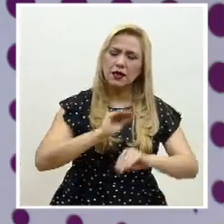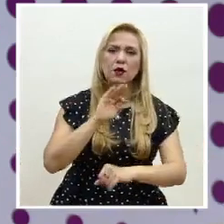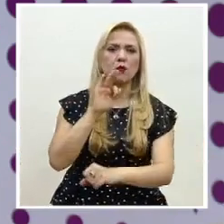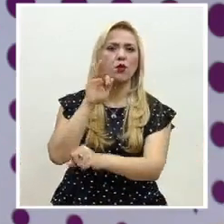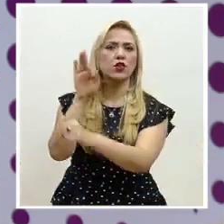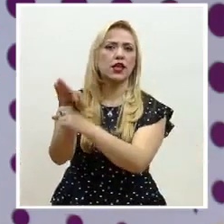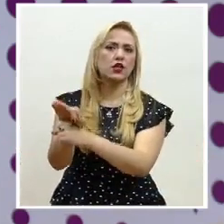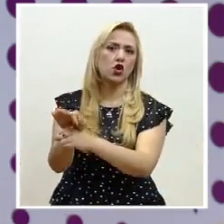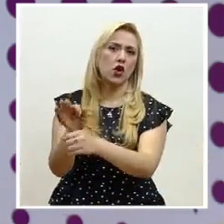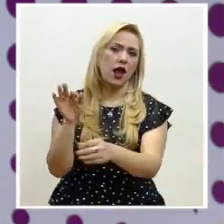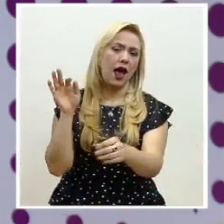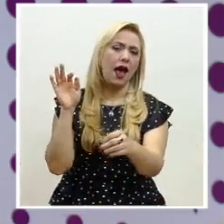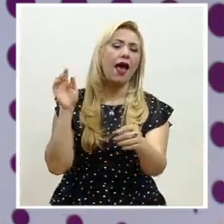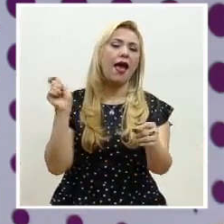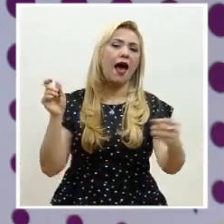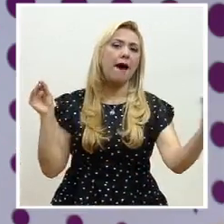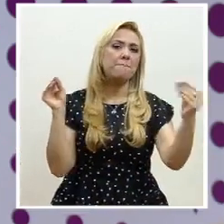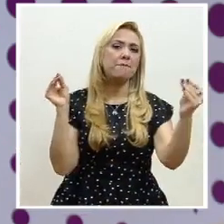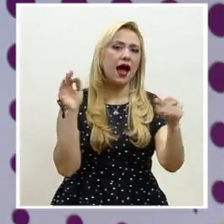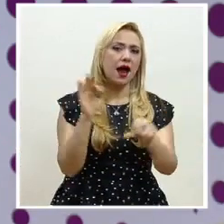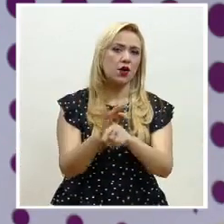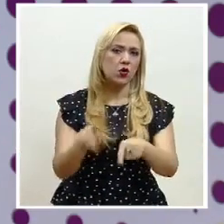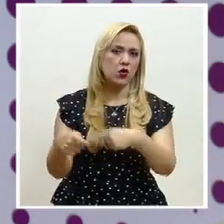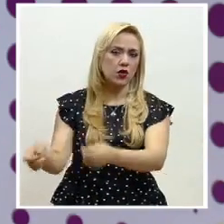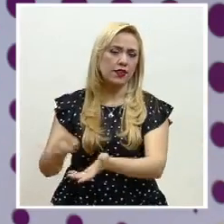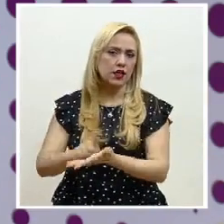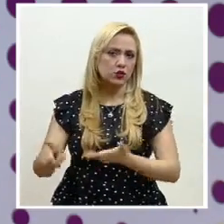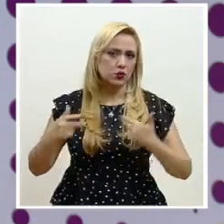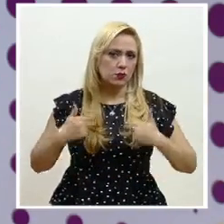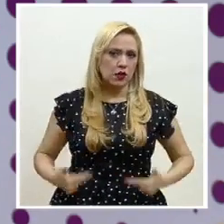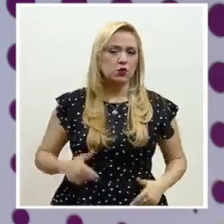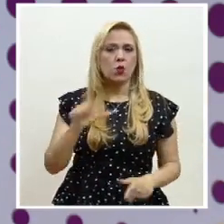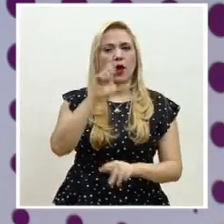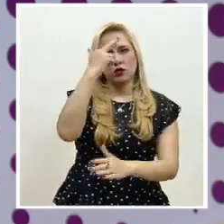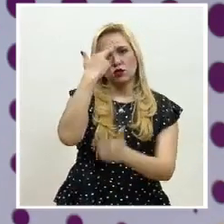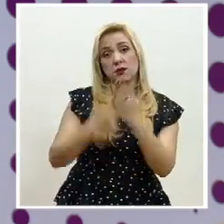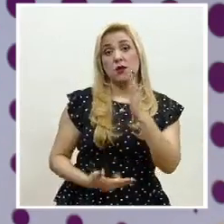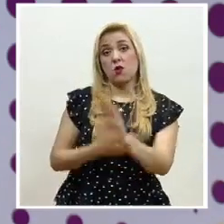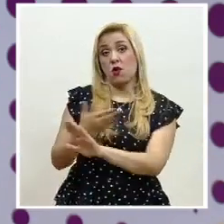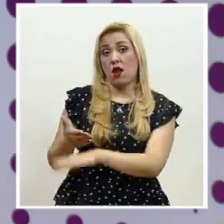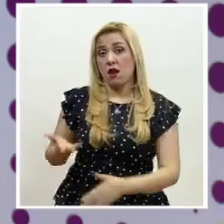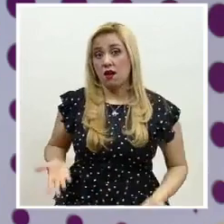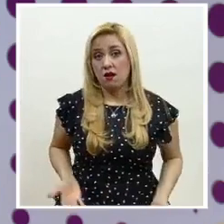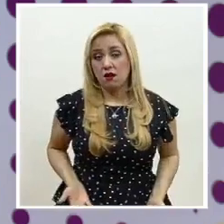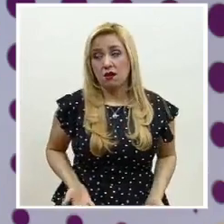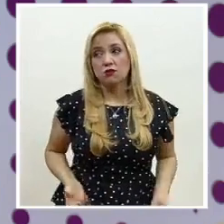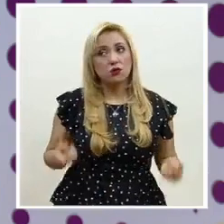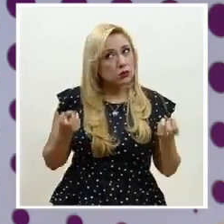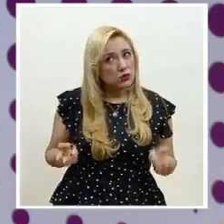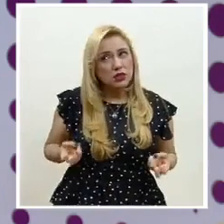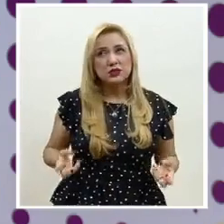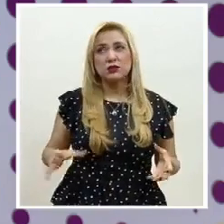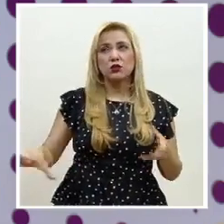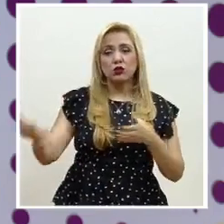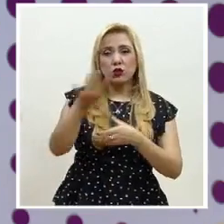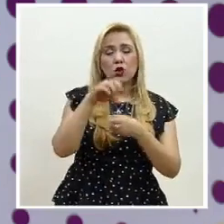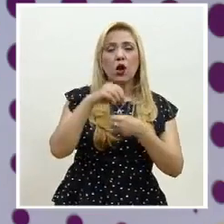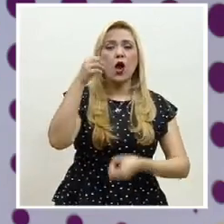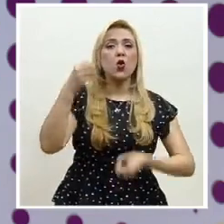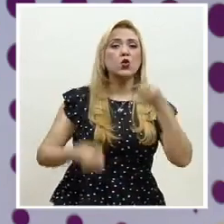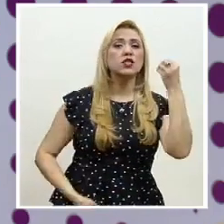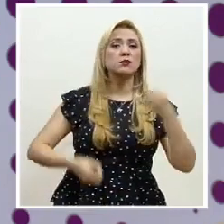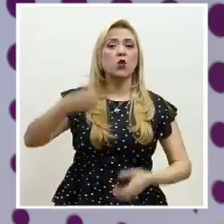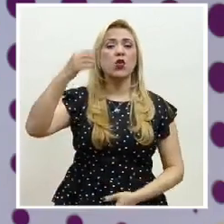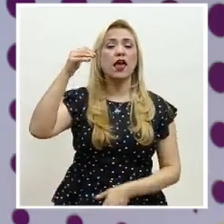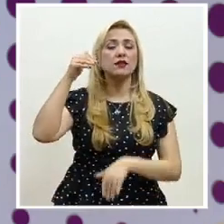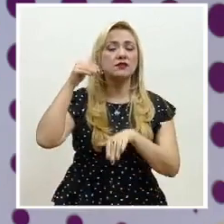el amparo de derechos humanos, ¿no? De violaciones a derechos humanos. Entonces, creo que en general la jurisprudencia de la primera sala,